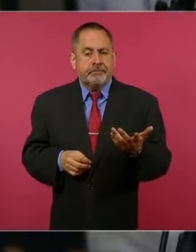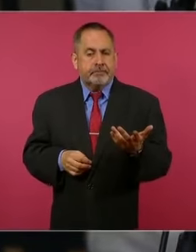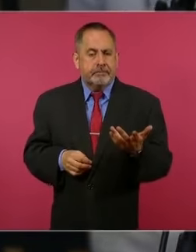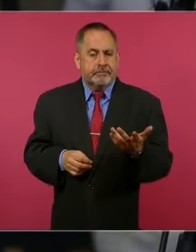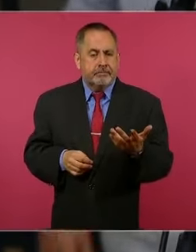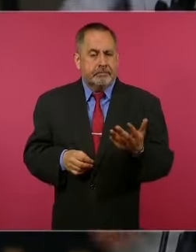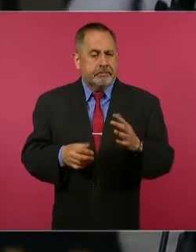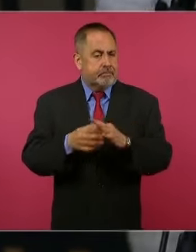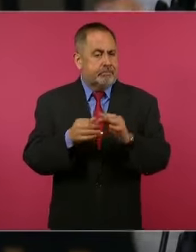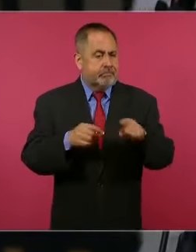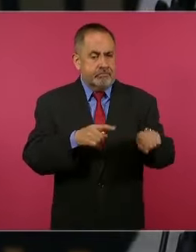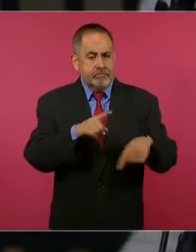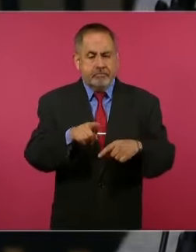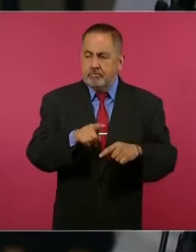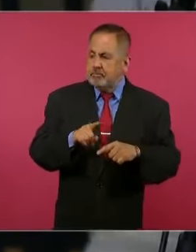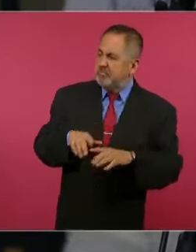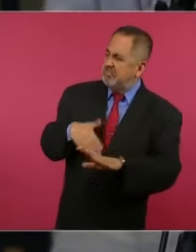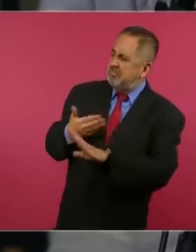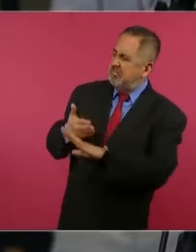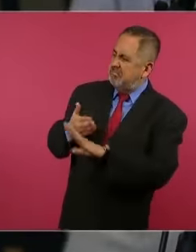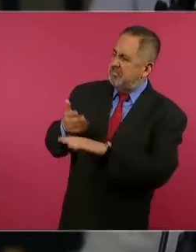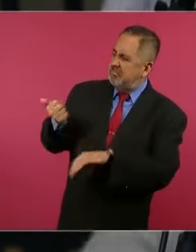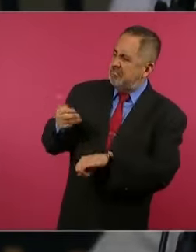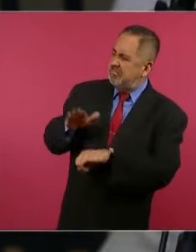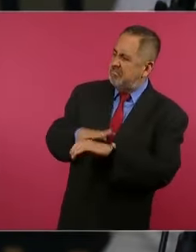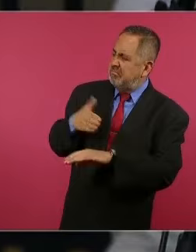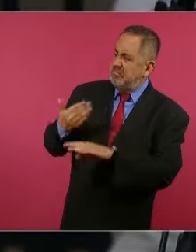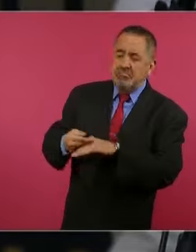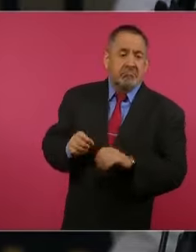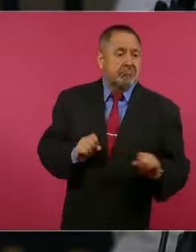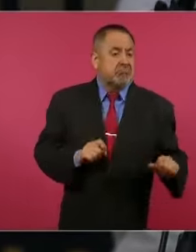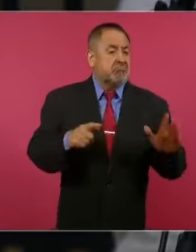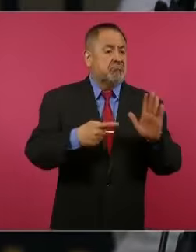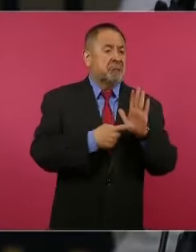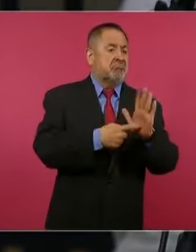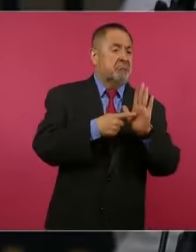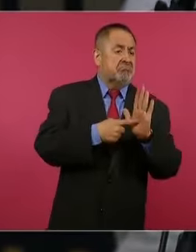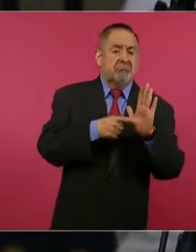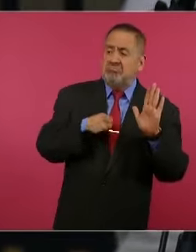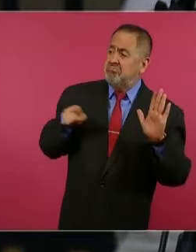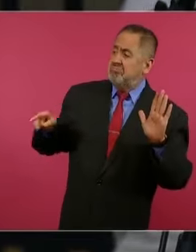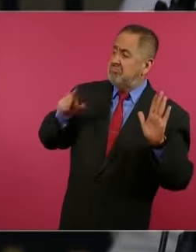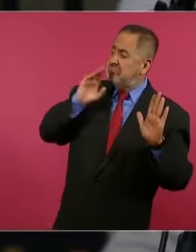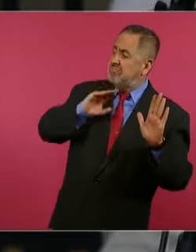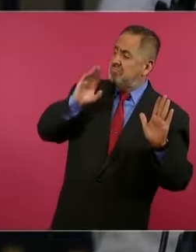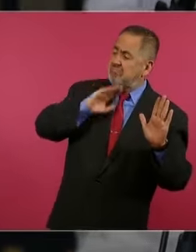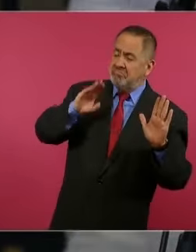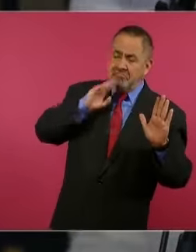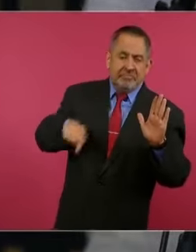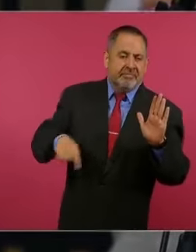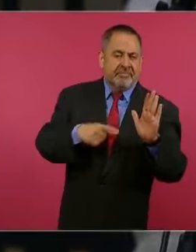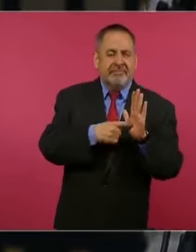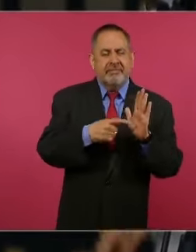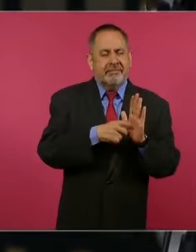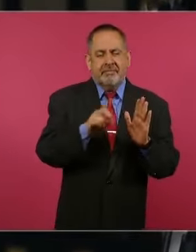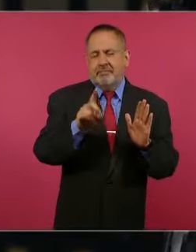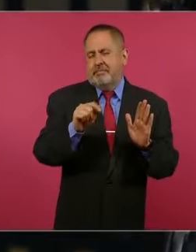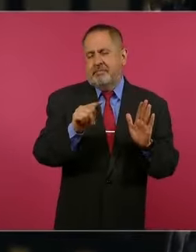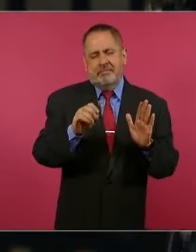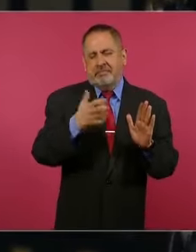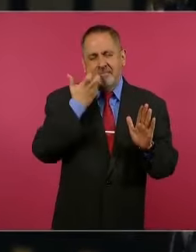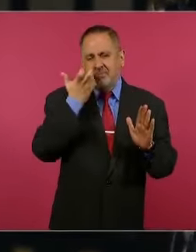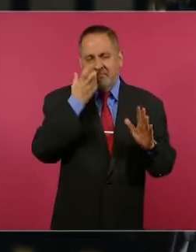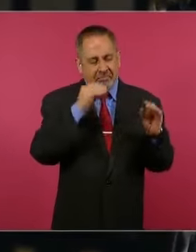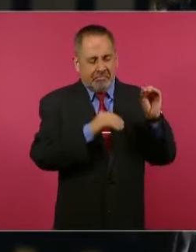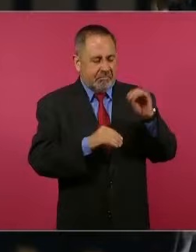haciendo críticas a su a su a su administración presentando cifras datos este manipulados